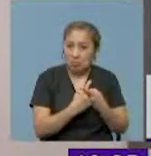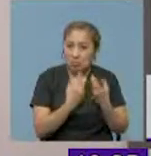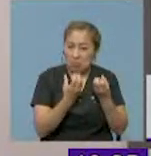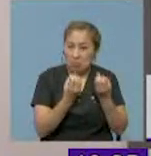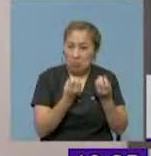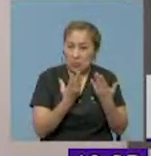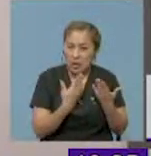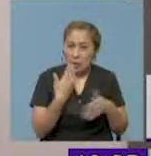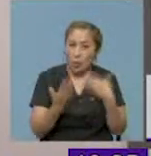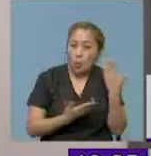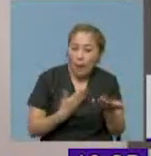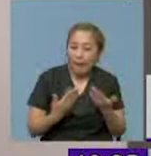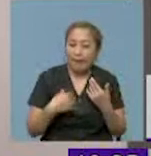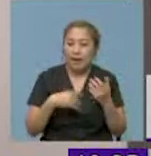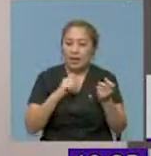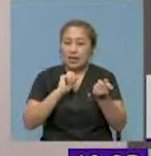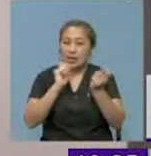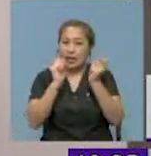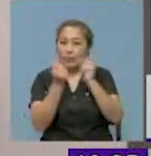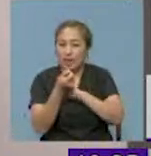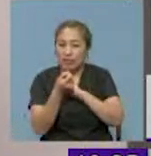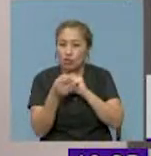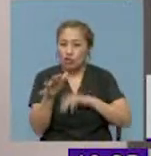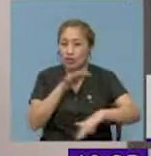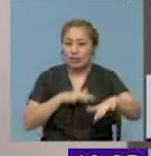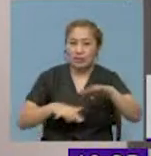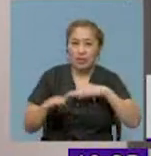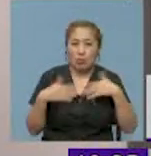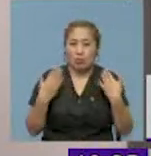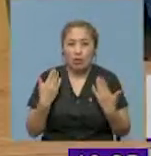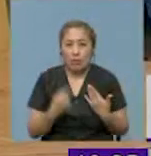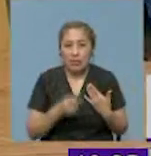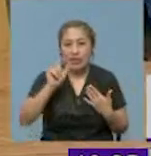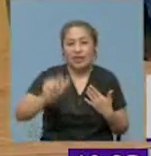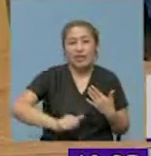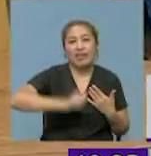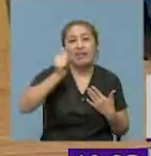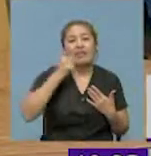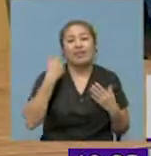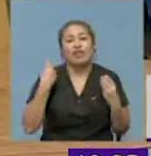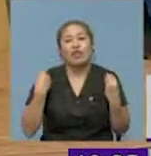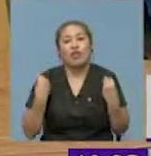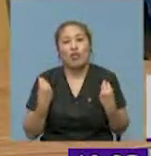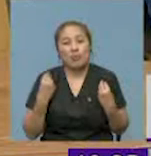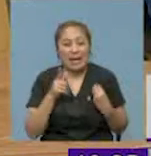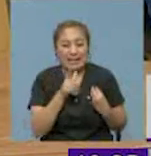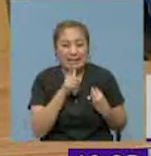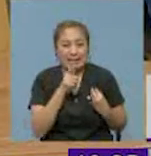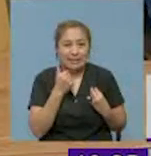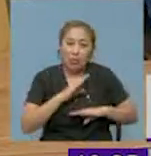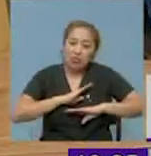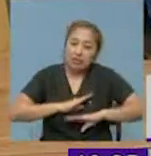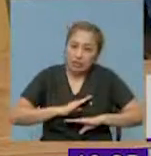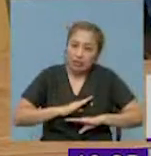y viendo que se va cambiando desde los políticos para llegar a ganar el partido eso me da la impresión que te dejo